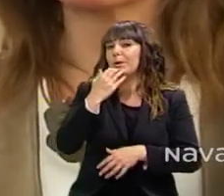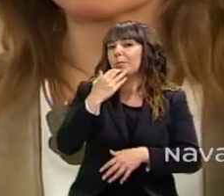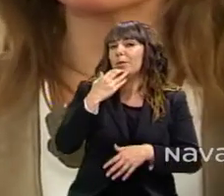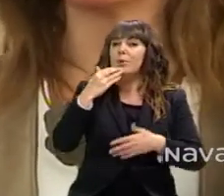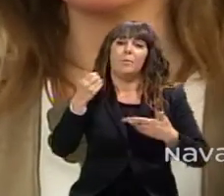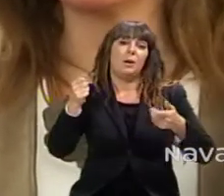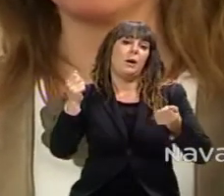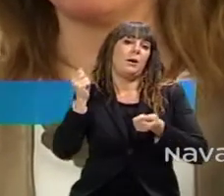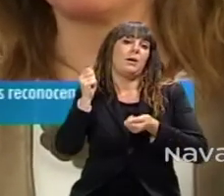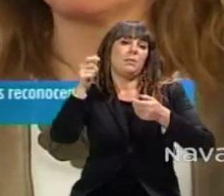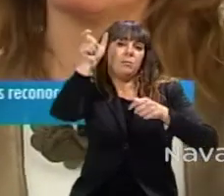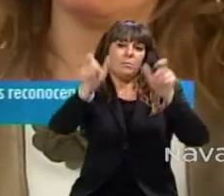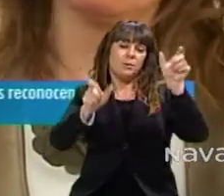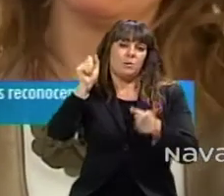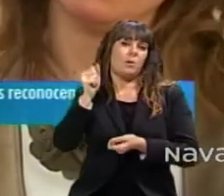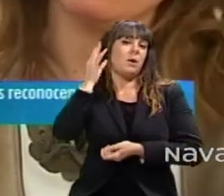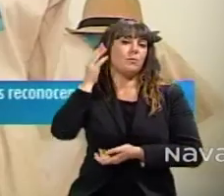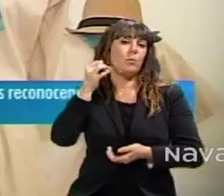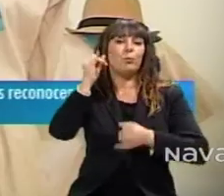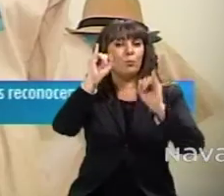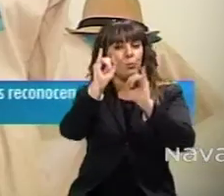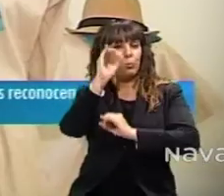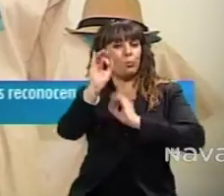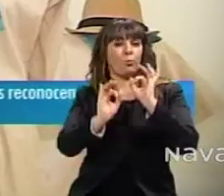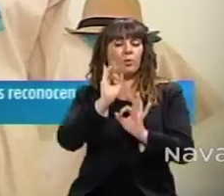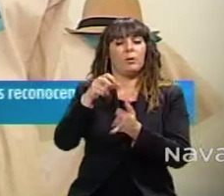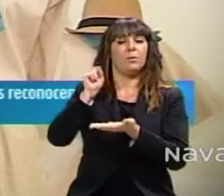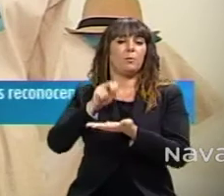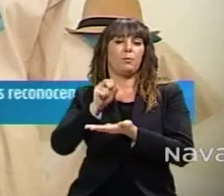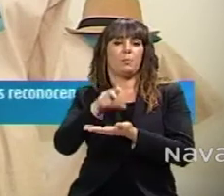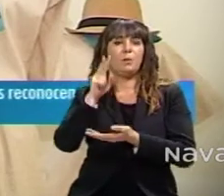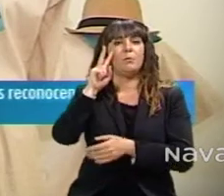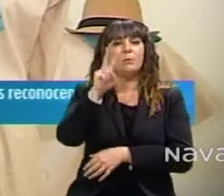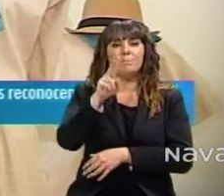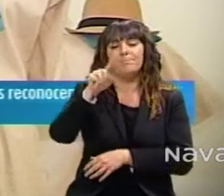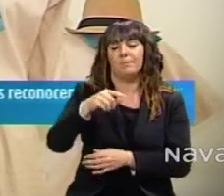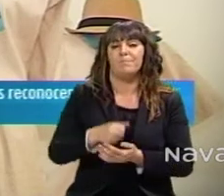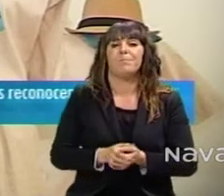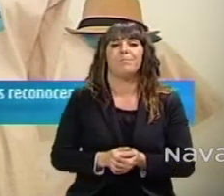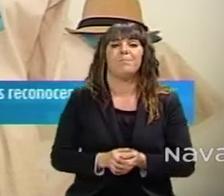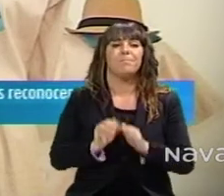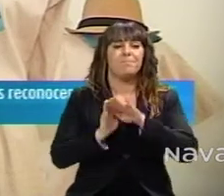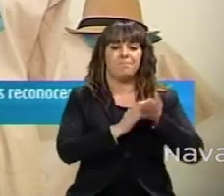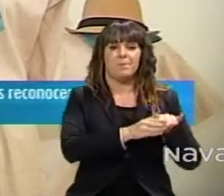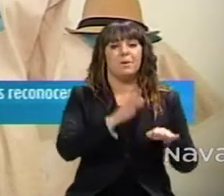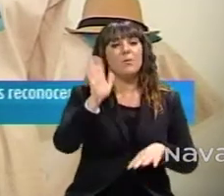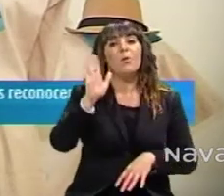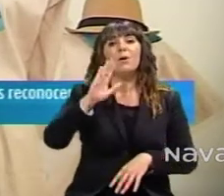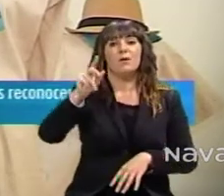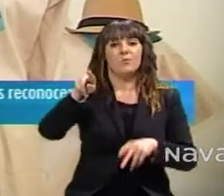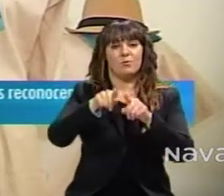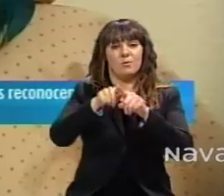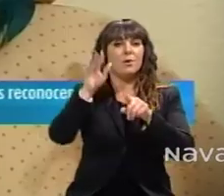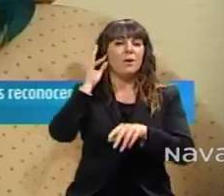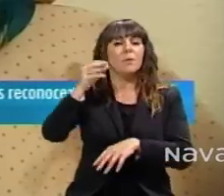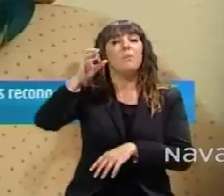y tal y entonces todo ese tiempo juntas pues la verdad es que está viniendo muy bien. Hola yo soy Elena, soy la hermana de Silvia y soy socia con ella en la empresa